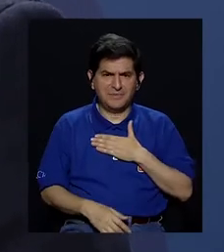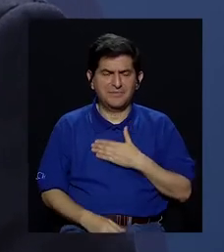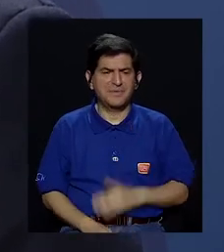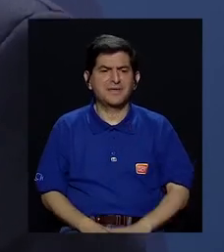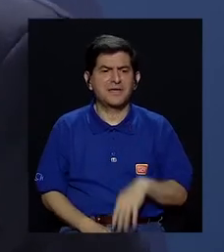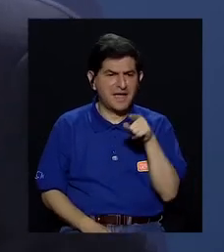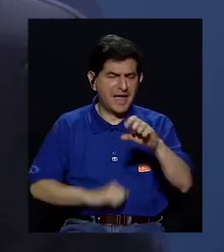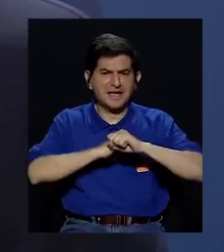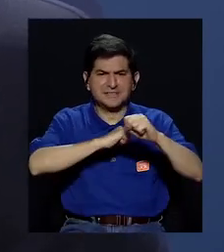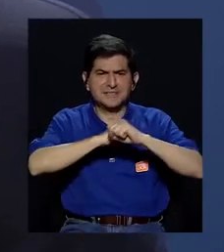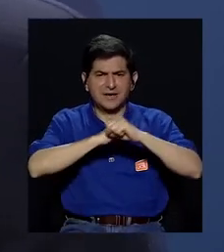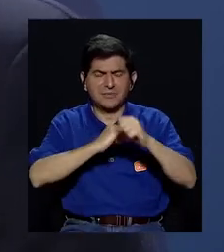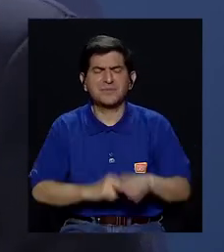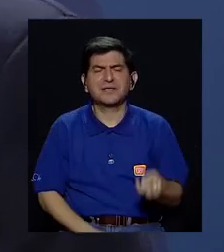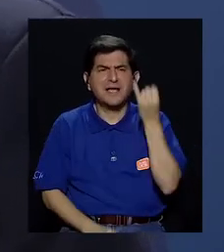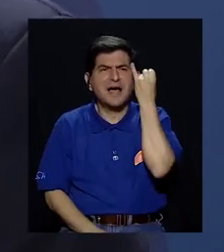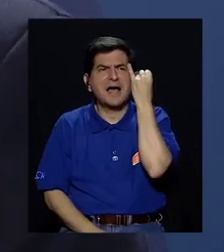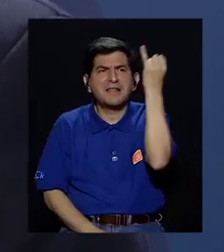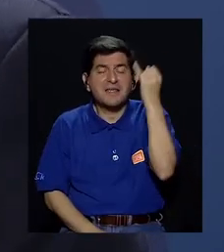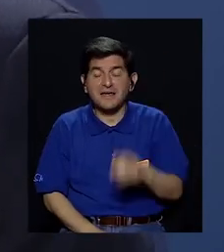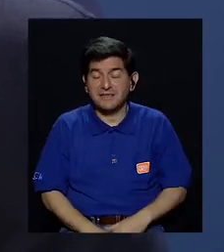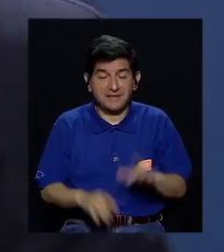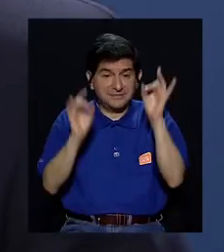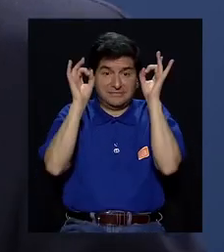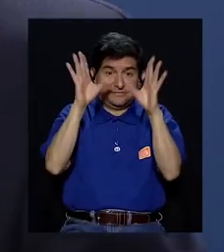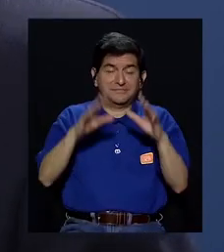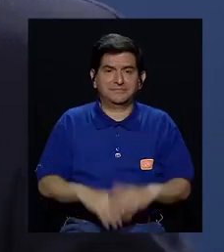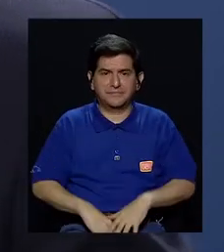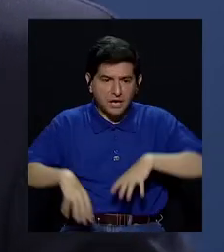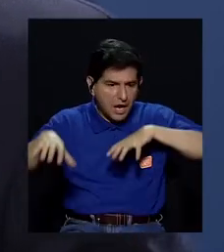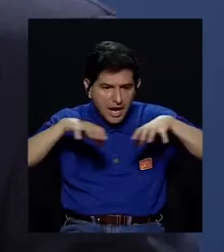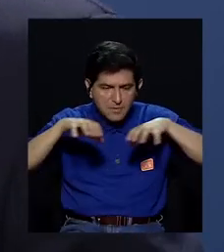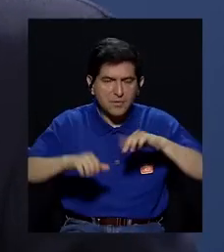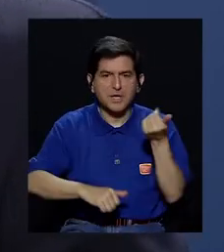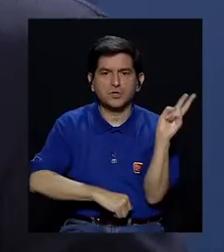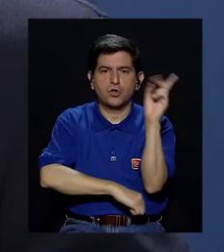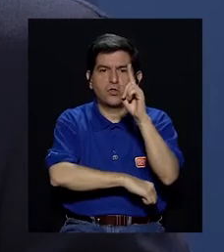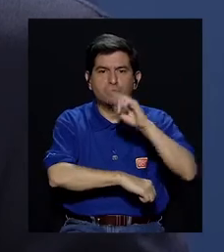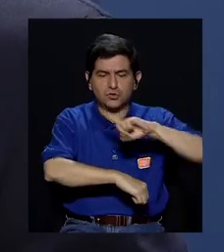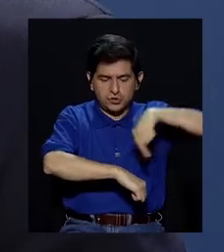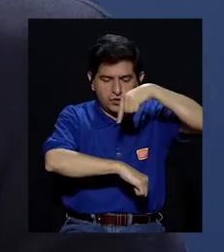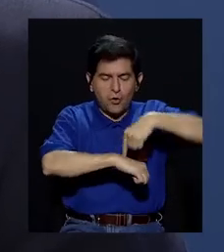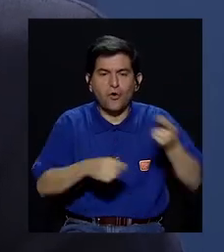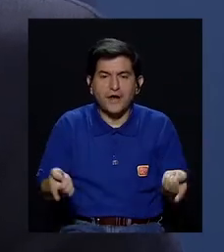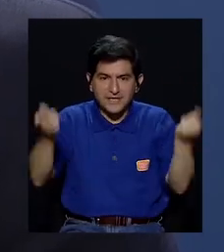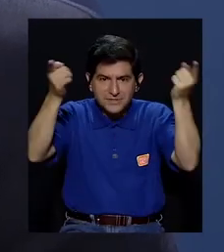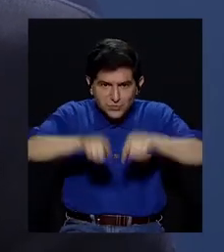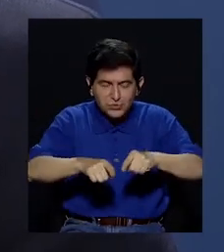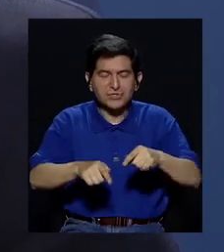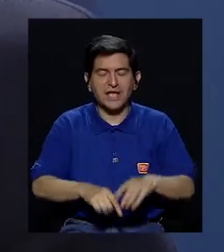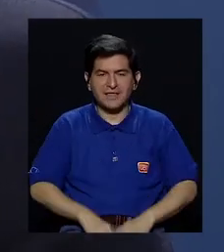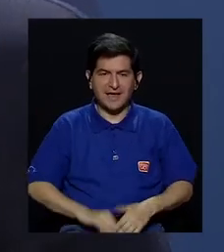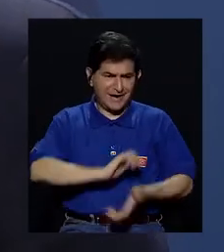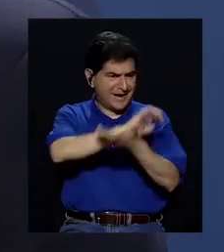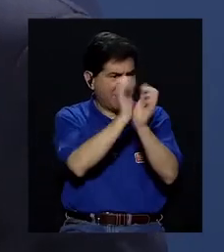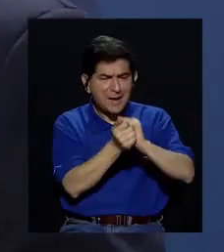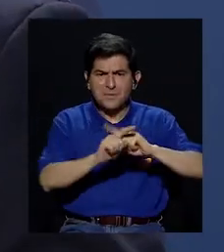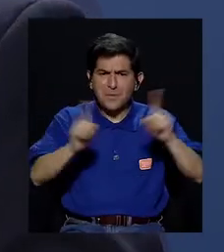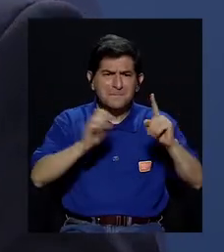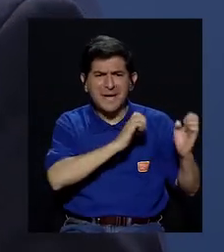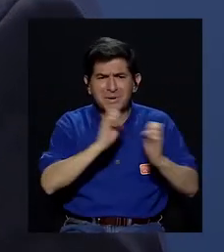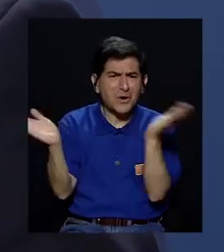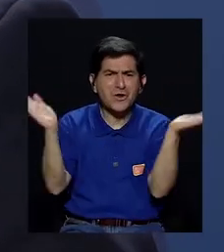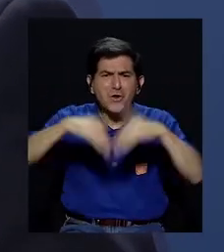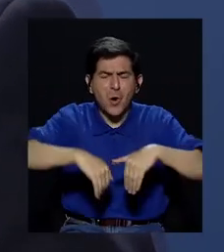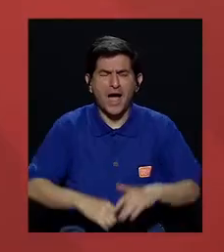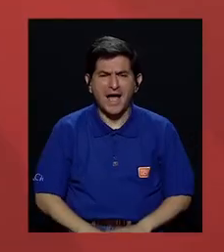llama la atención que se hace una campaña de ocurrencias y el terreno juego se mueve cada 12 horas y esas ocurrencias responden pero